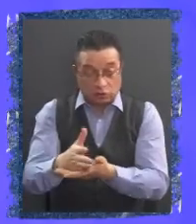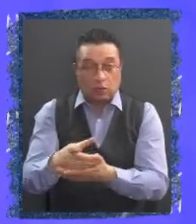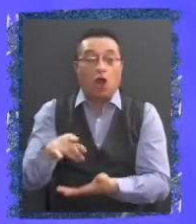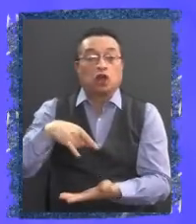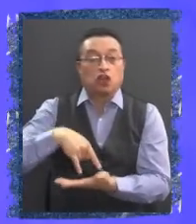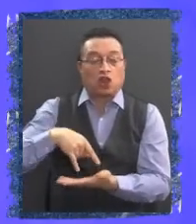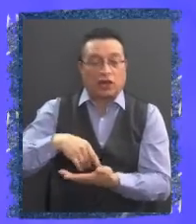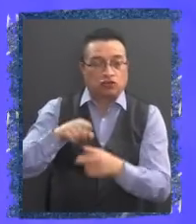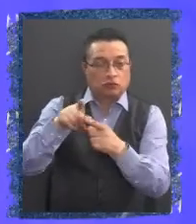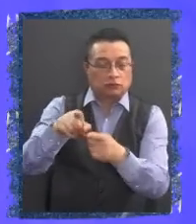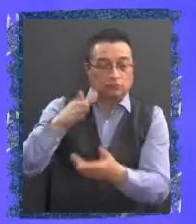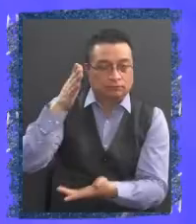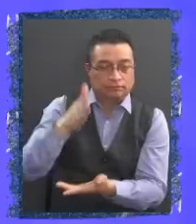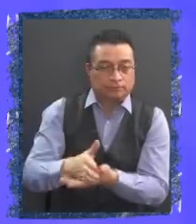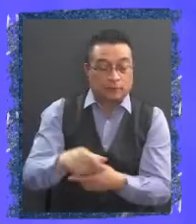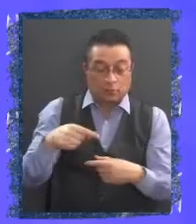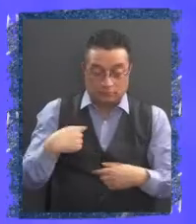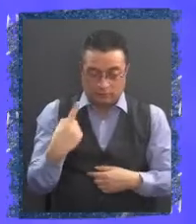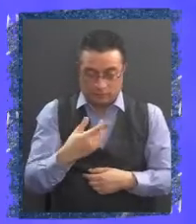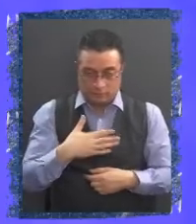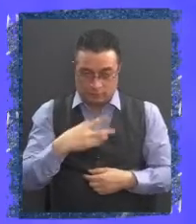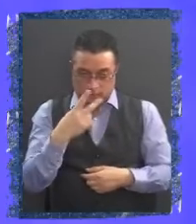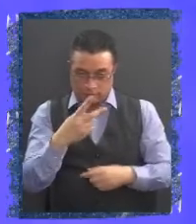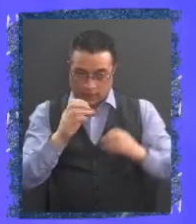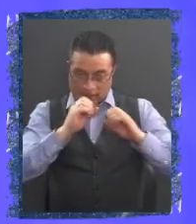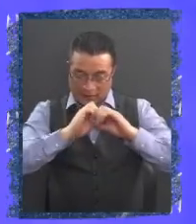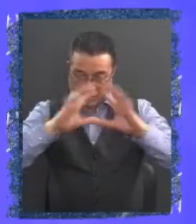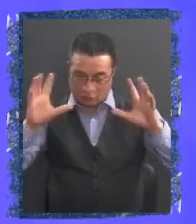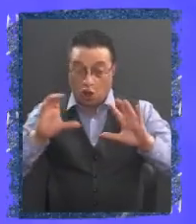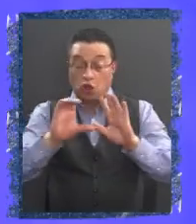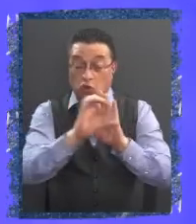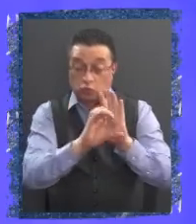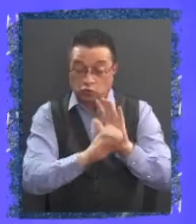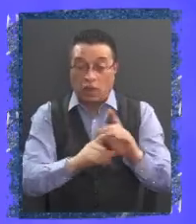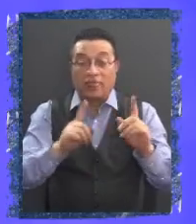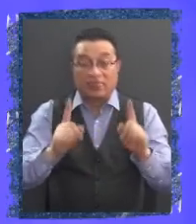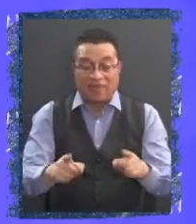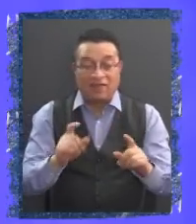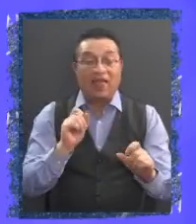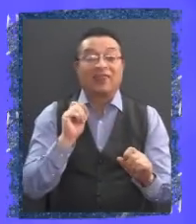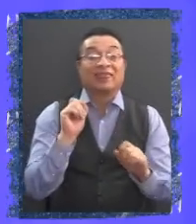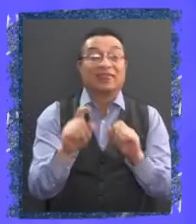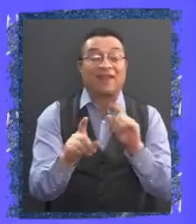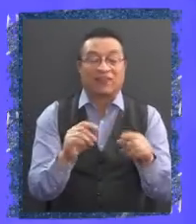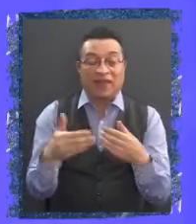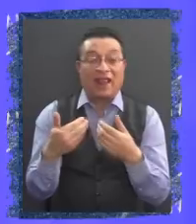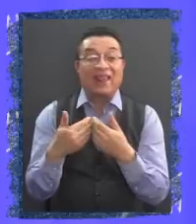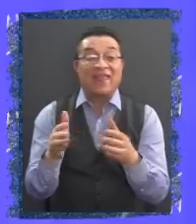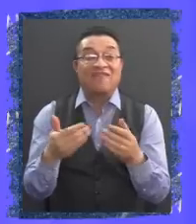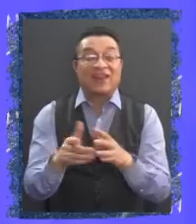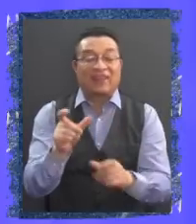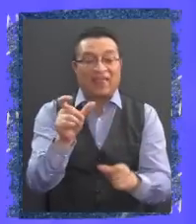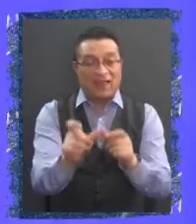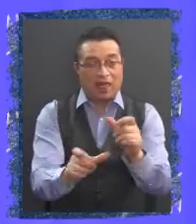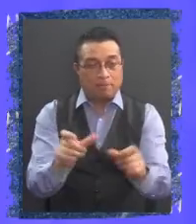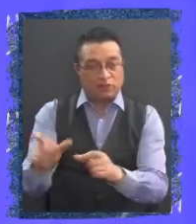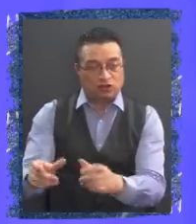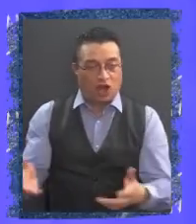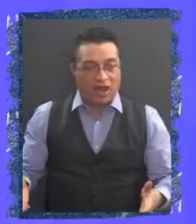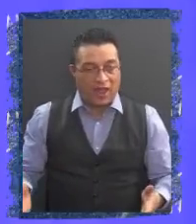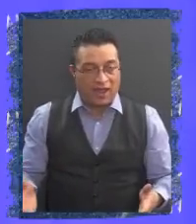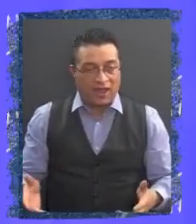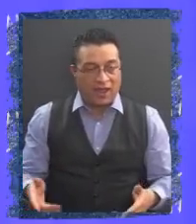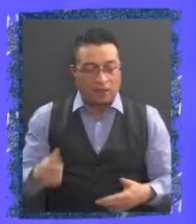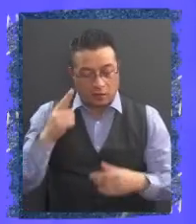Nacional. Y nosotros tenemos que tener claro que la Constitución tiene que defender las libertades de los ciudadanos. Y dentro